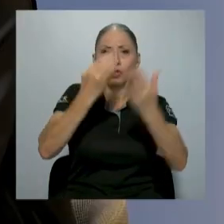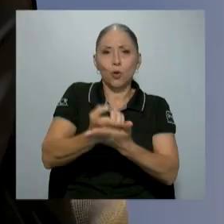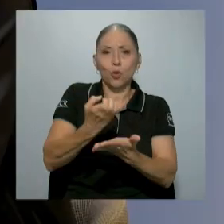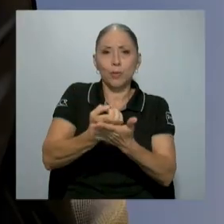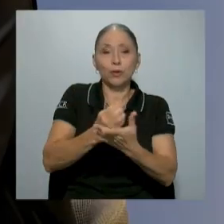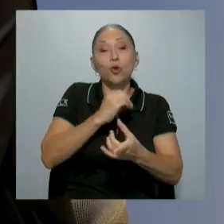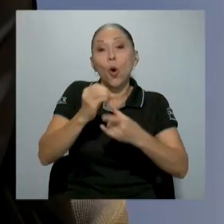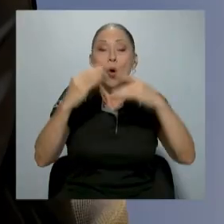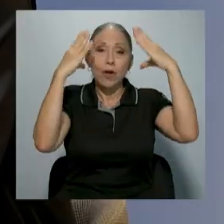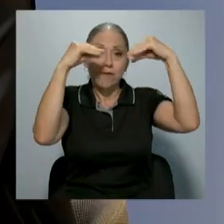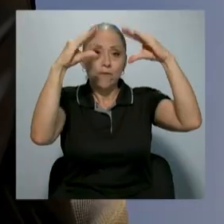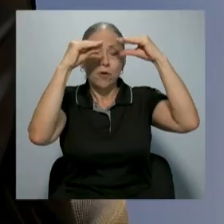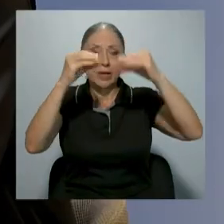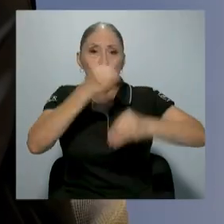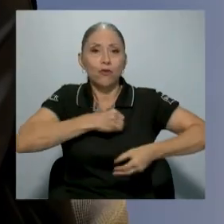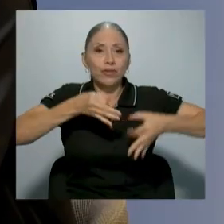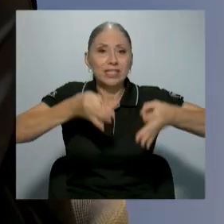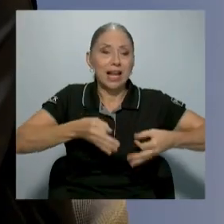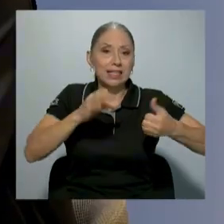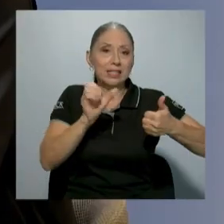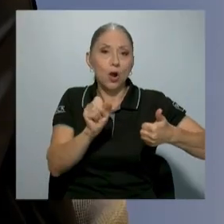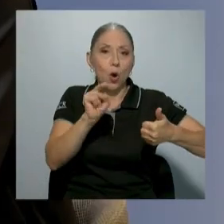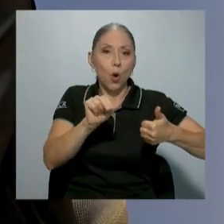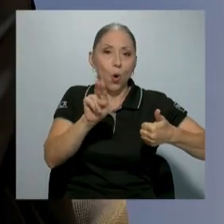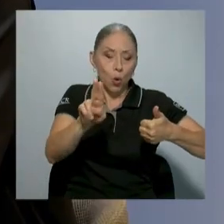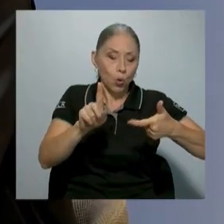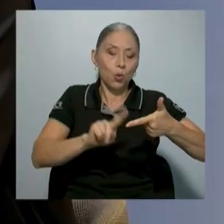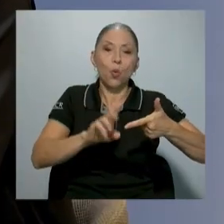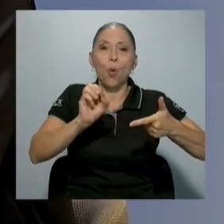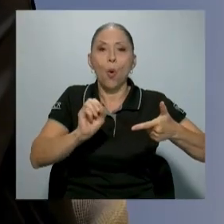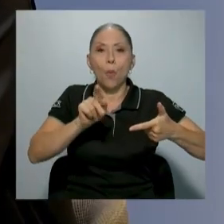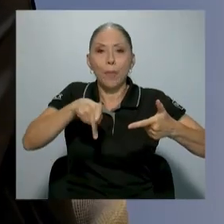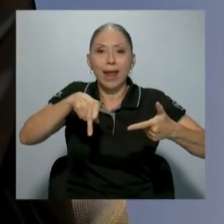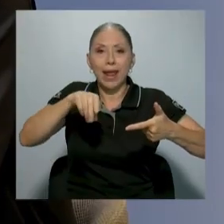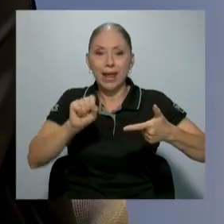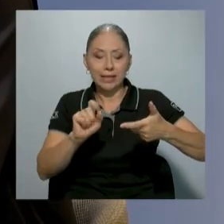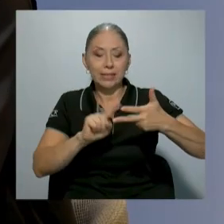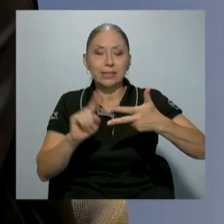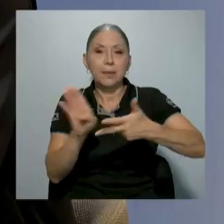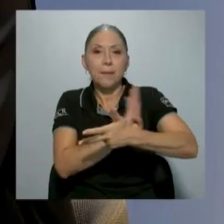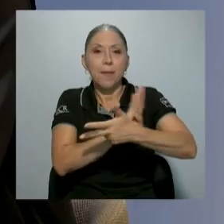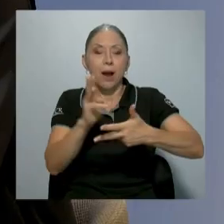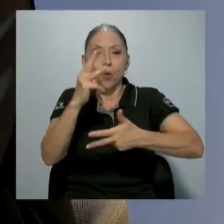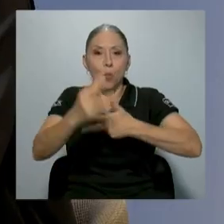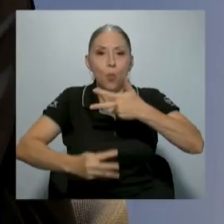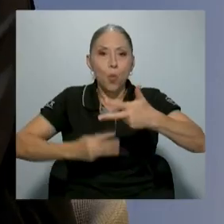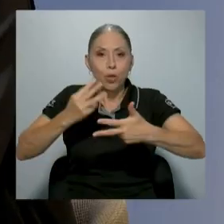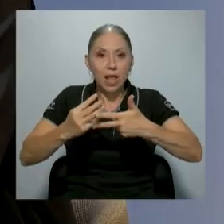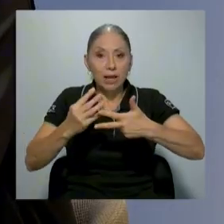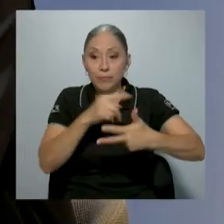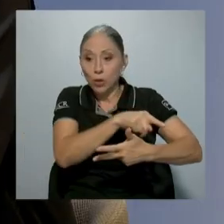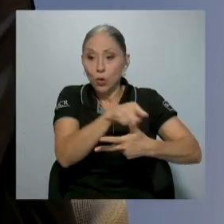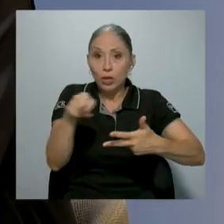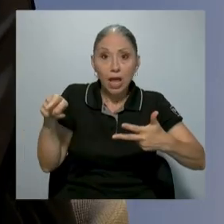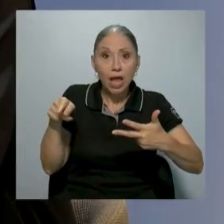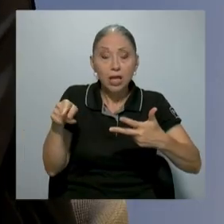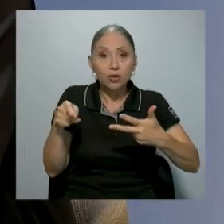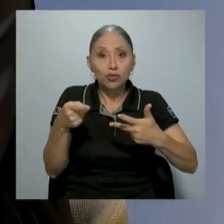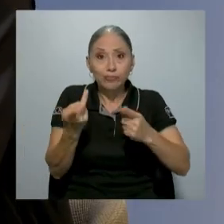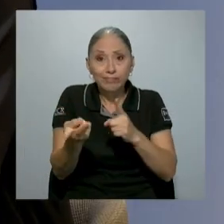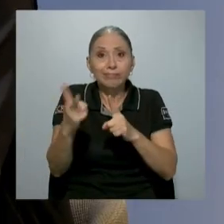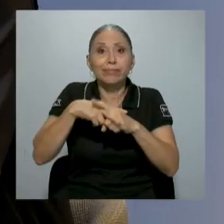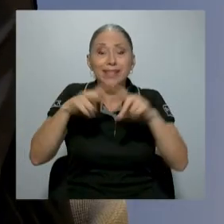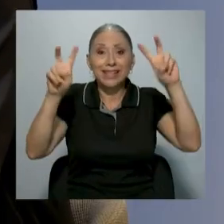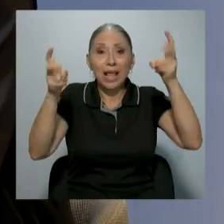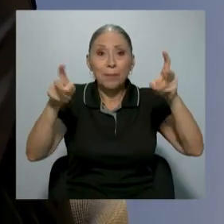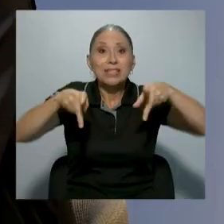de Naciones Unidas, de la OPS, inclusive del Banco Mundial, en donde abordan estos temas de las personas